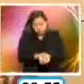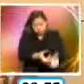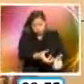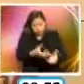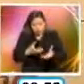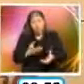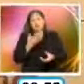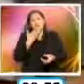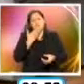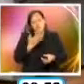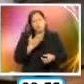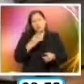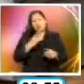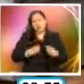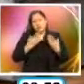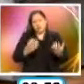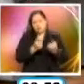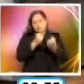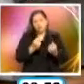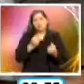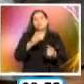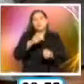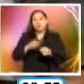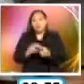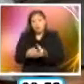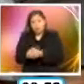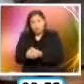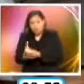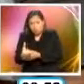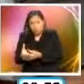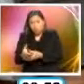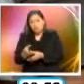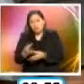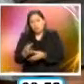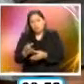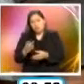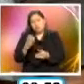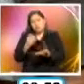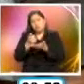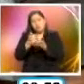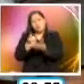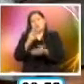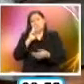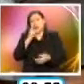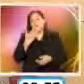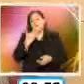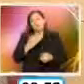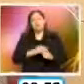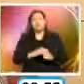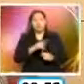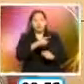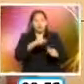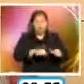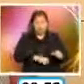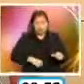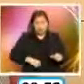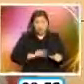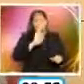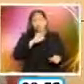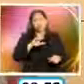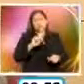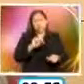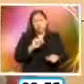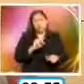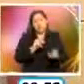natural. Ok. Creo que así lo pondríamos, ¿no? No hay que ver el lado no amigable a la cesárea. Claro. Puede ser